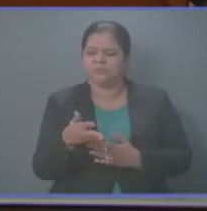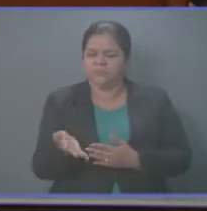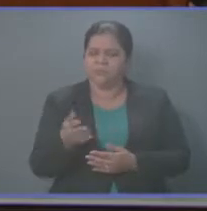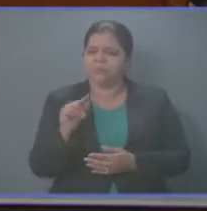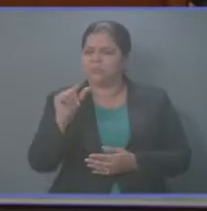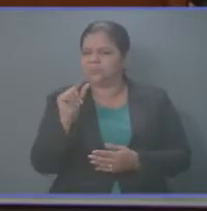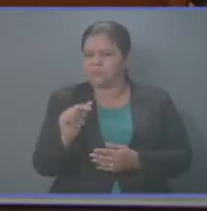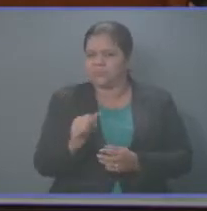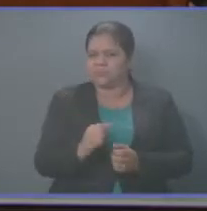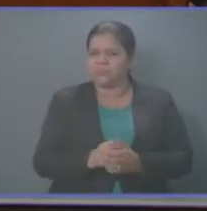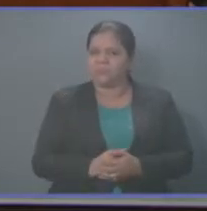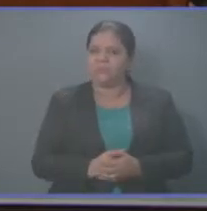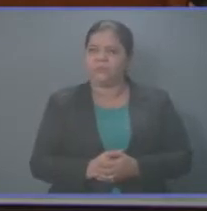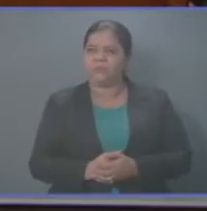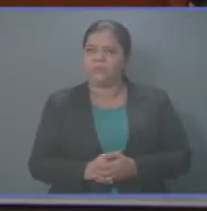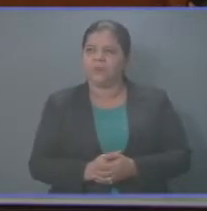poder?